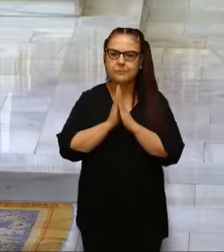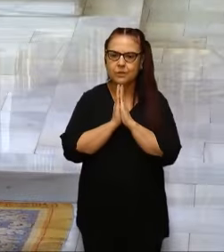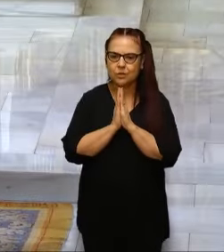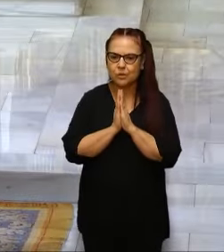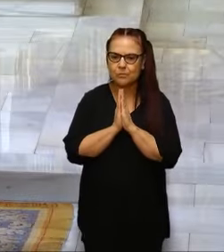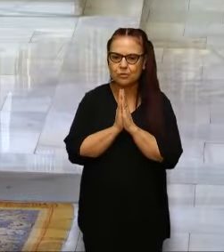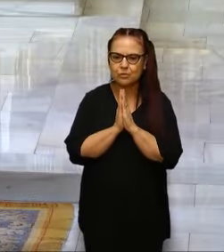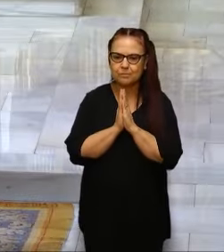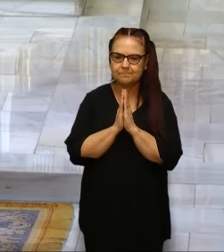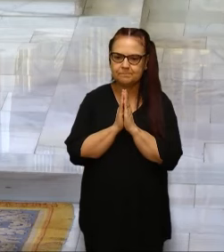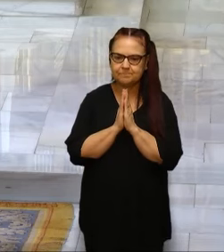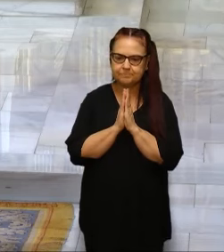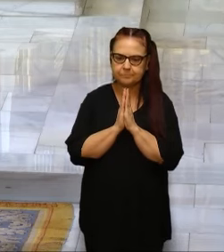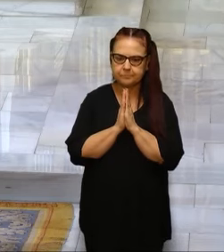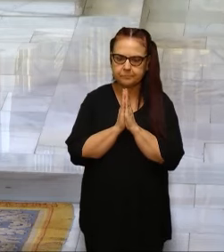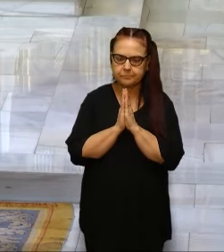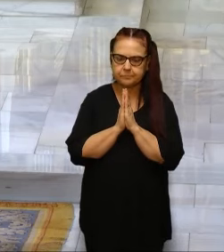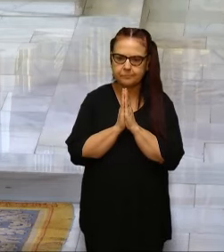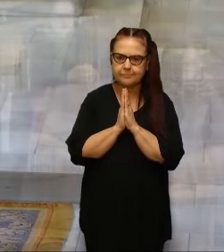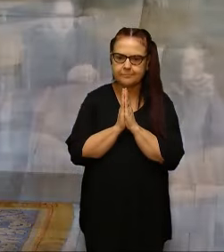Oremos.